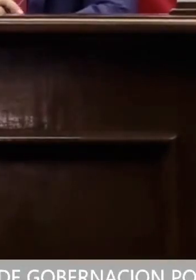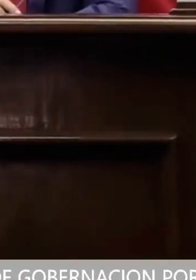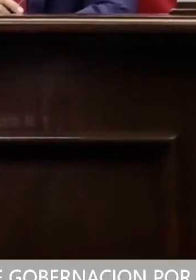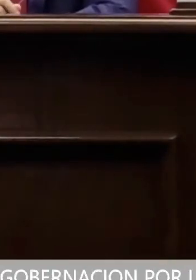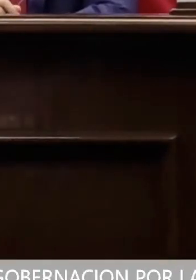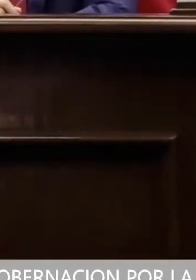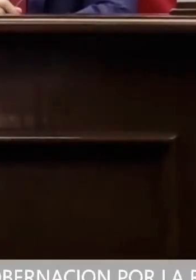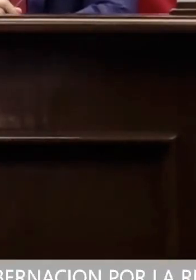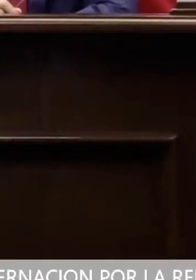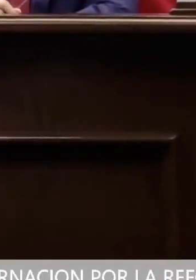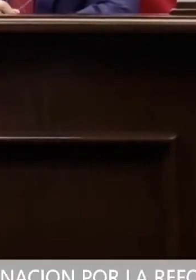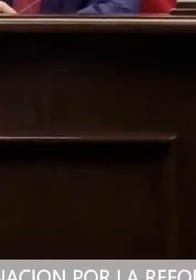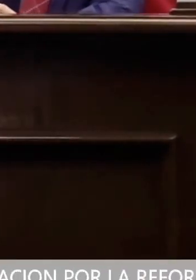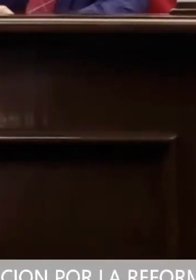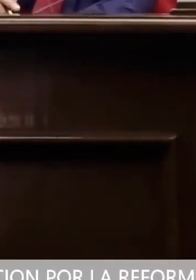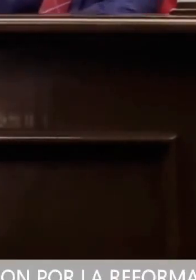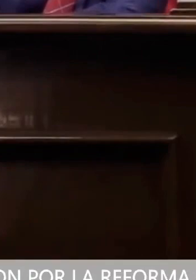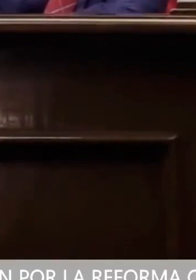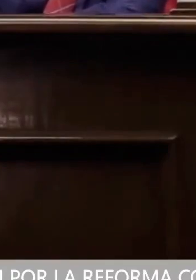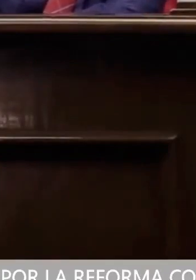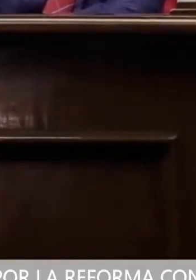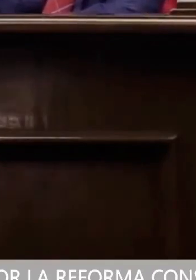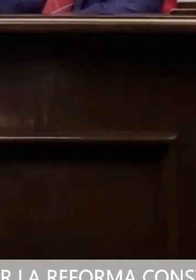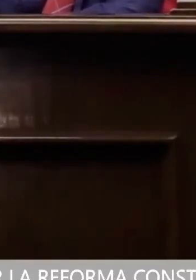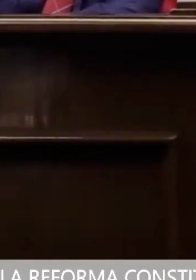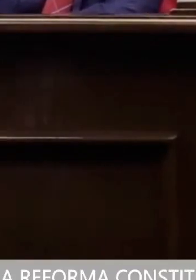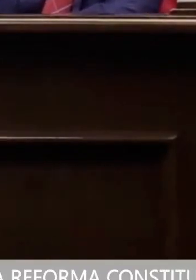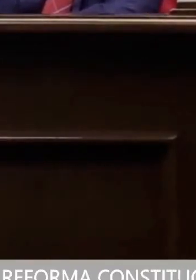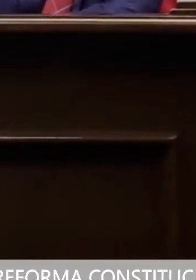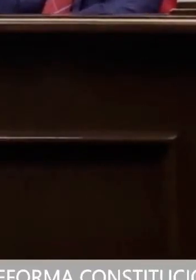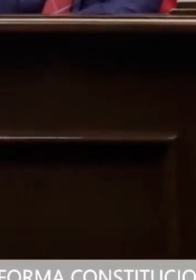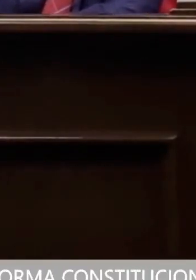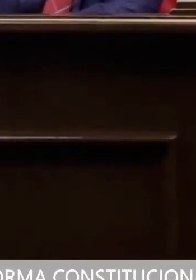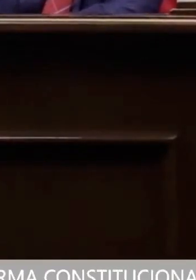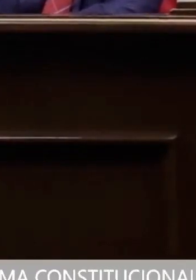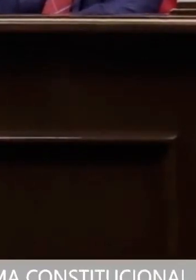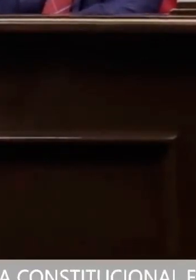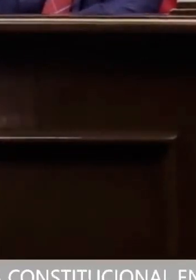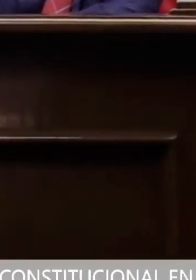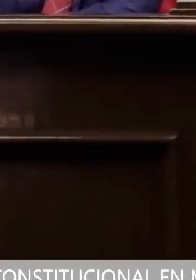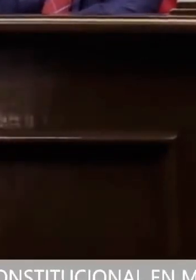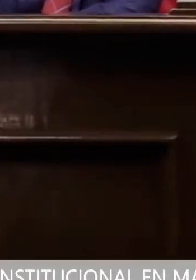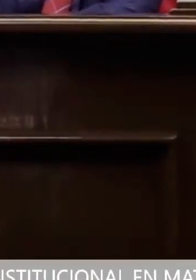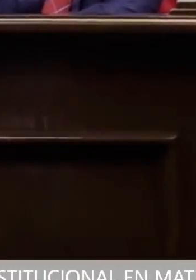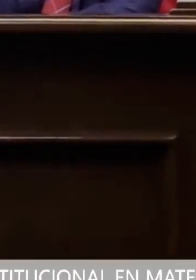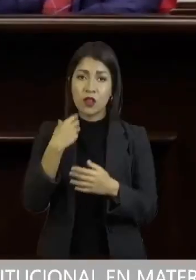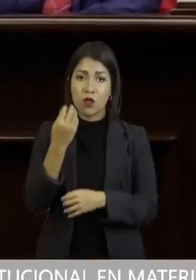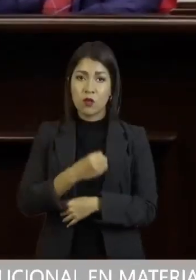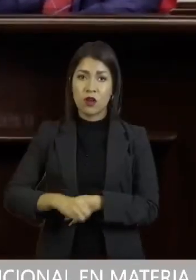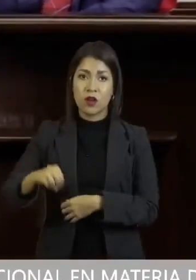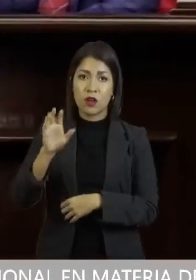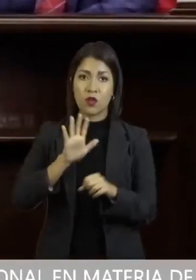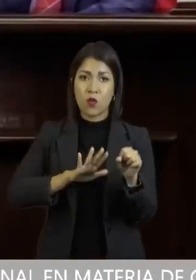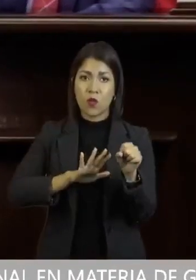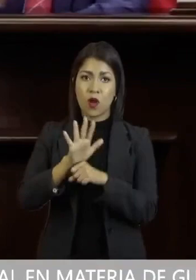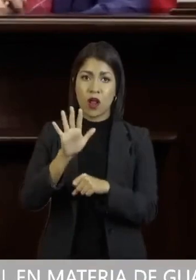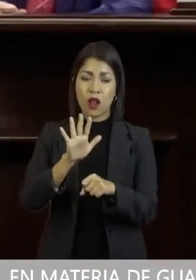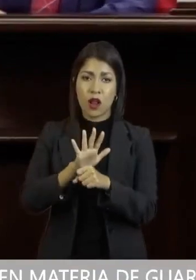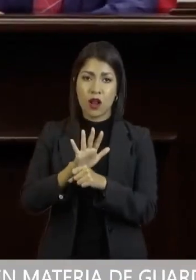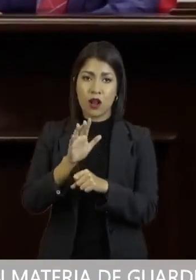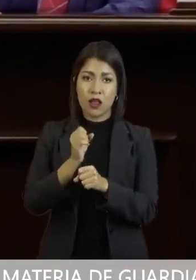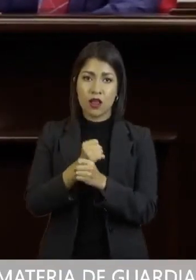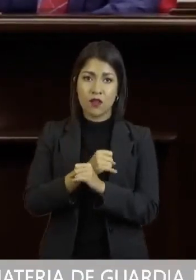olvido. Ahora, pues hay todo un cronograma por el que se impone la obligación de informar,